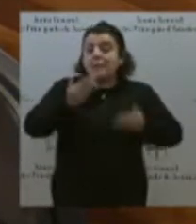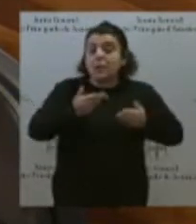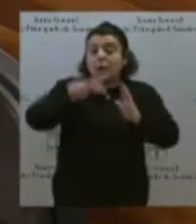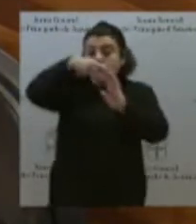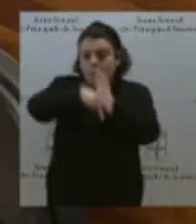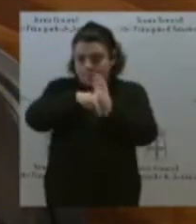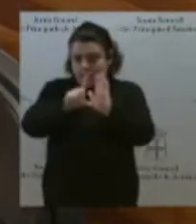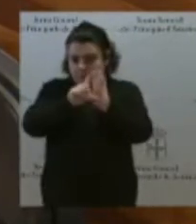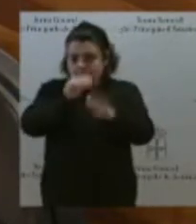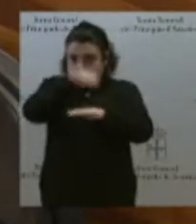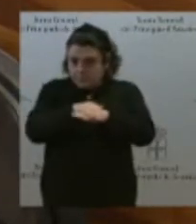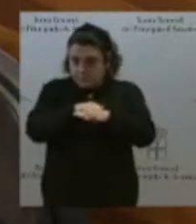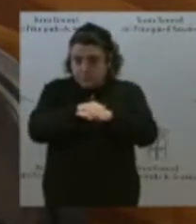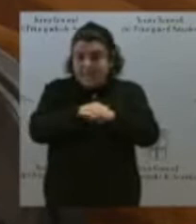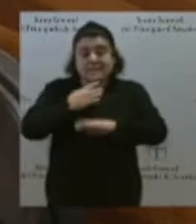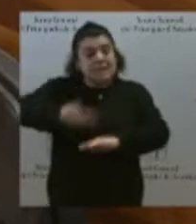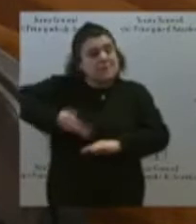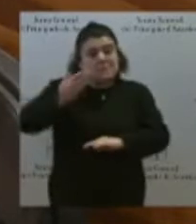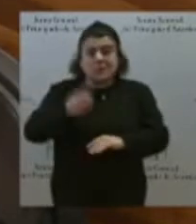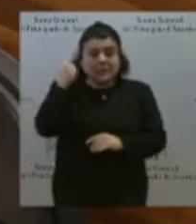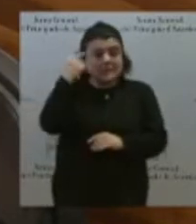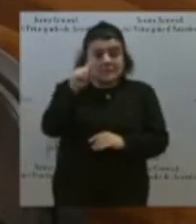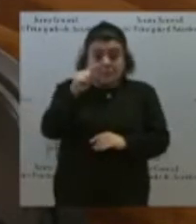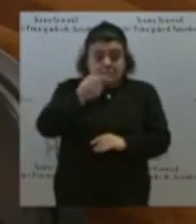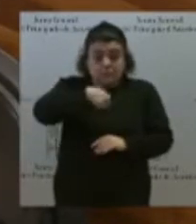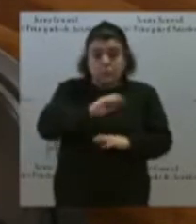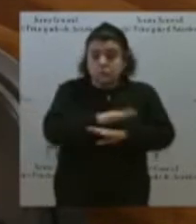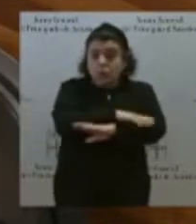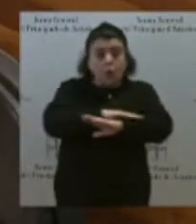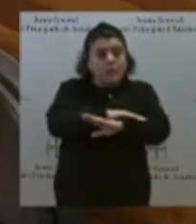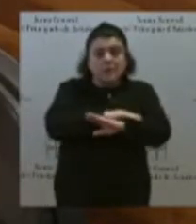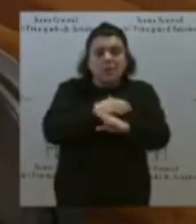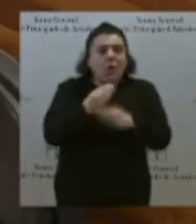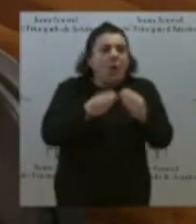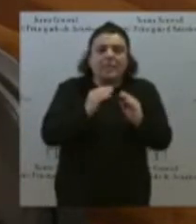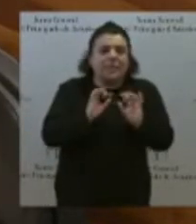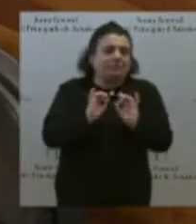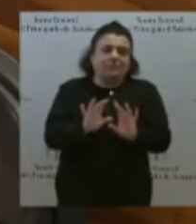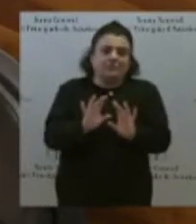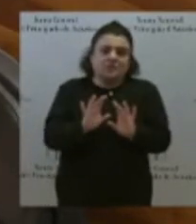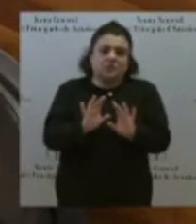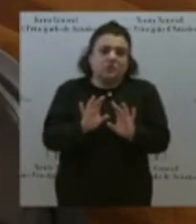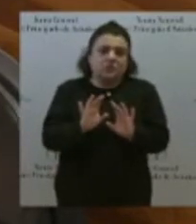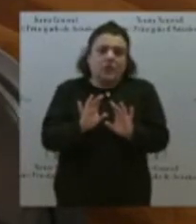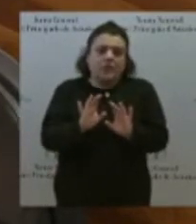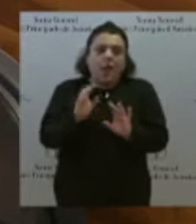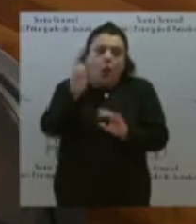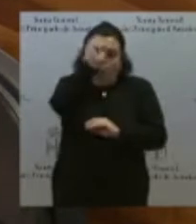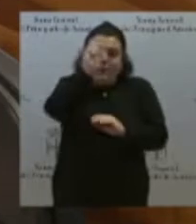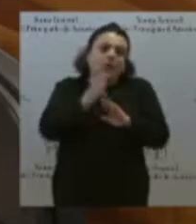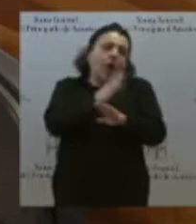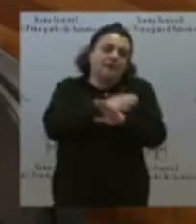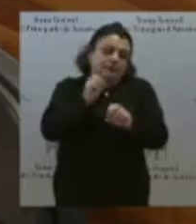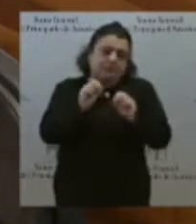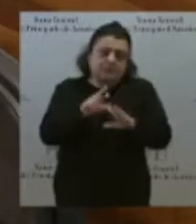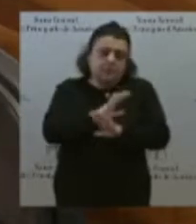sepan que este Gobierno no se dedica a prejuzgar, sino que lo que tiene como cometido es evaluar de acuerdo con los parámetros que fija la normativa legal vigente.